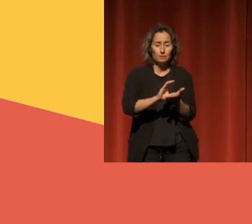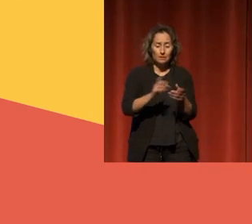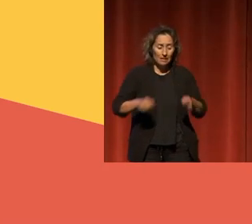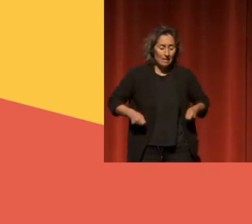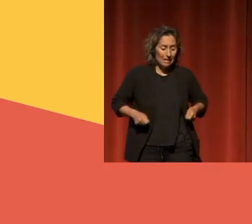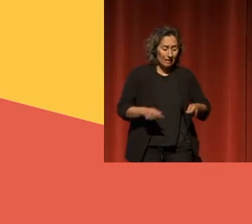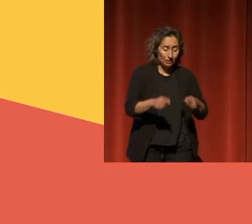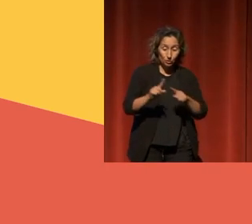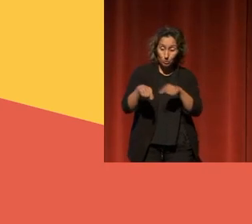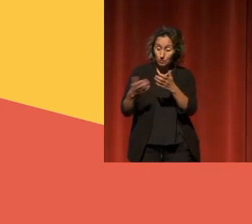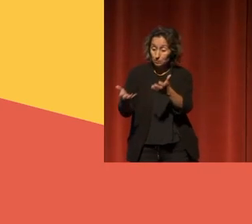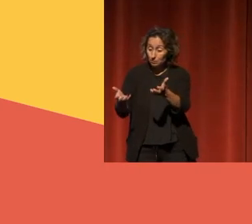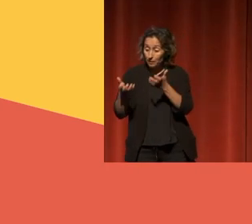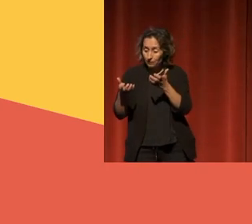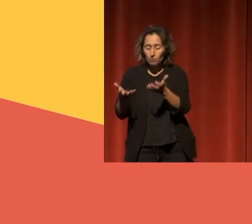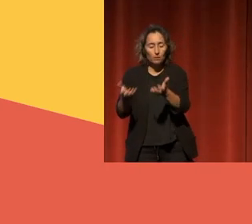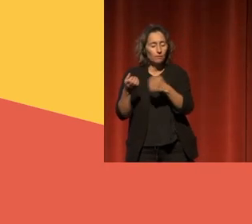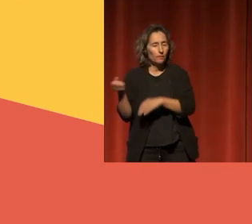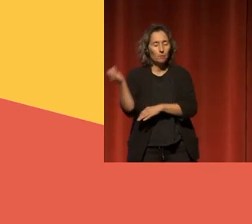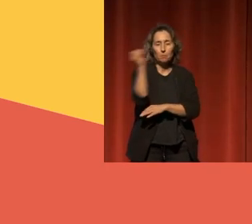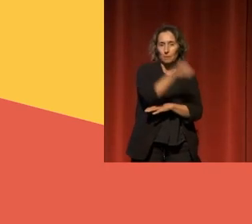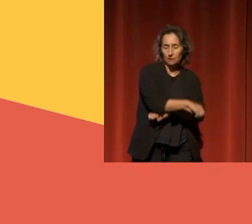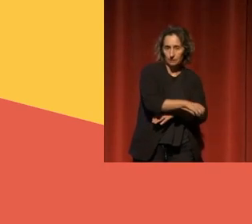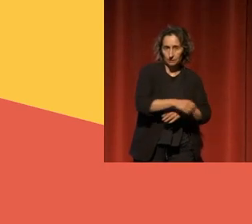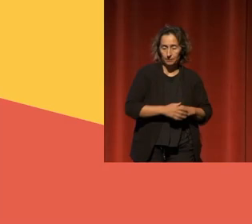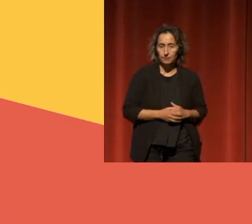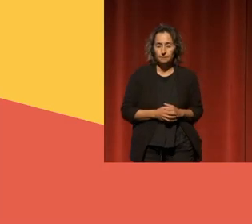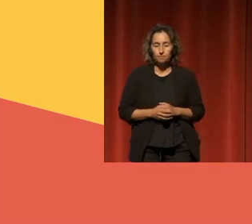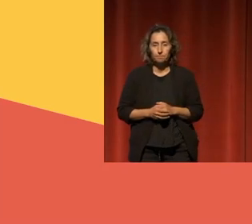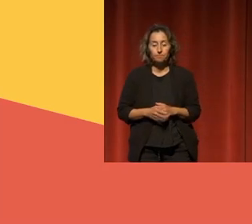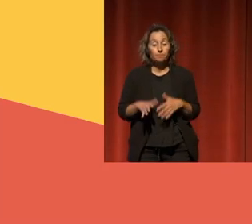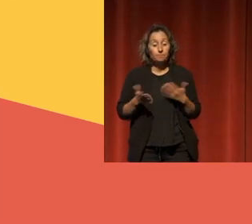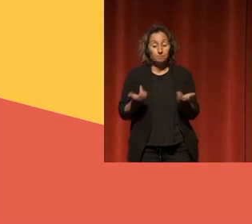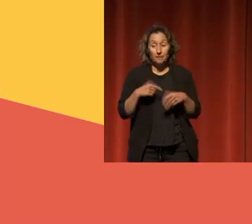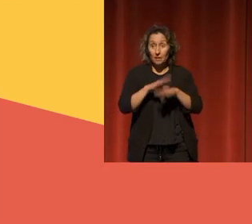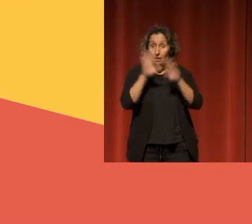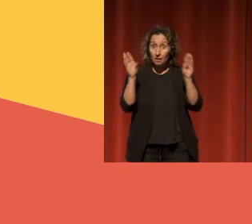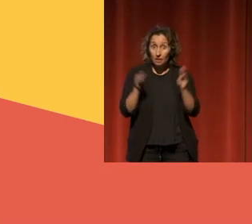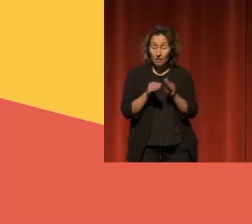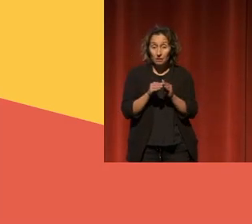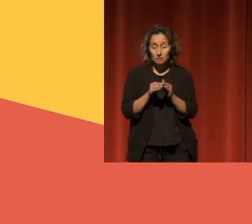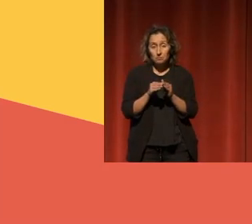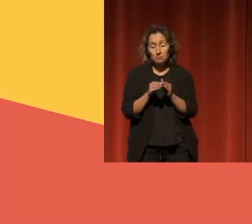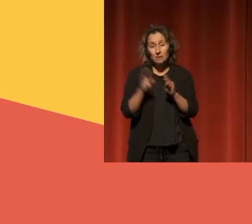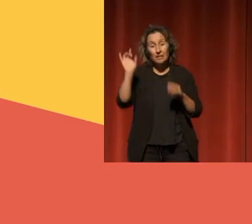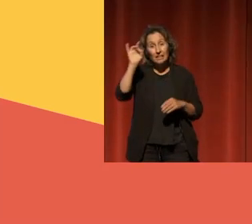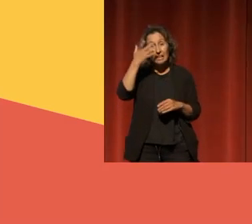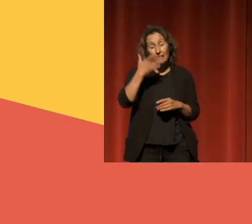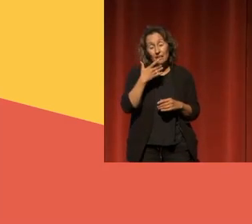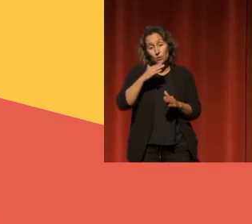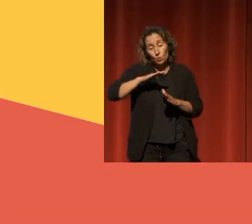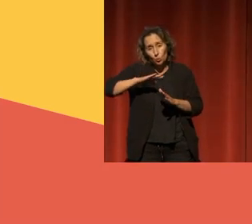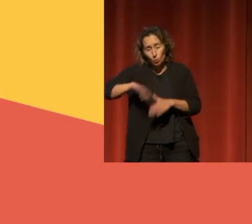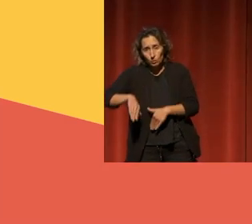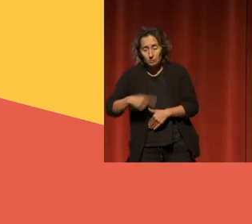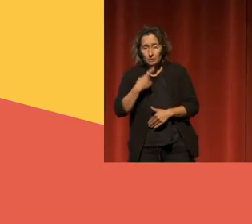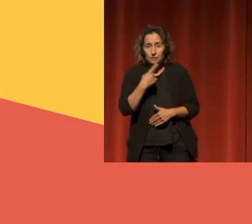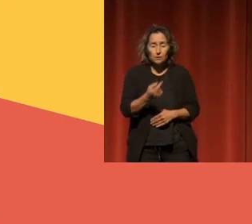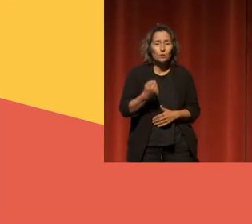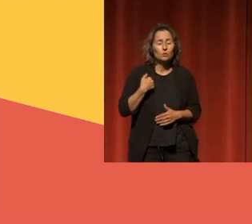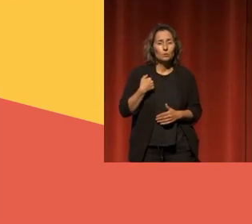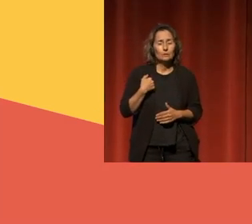gasto inicial siempre bueno Tan solo ya para concluir unas consideraciones finales Bueno me he